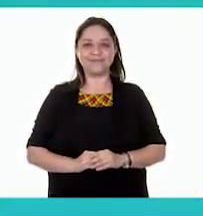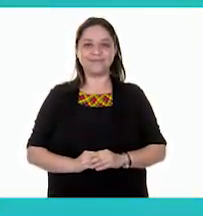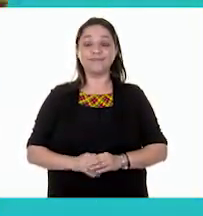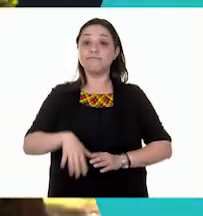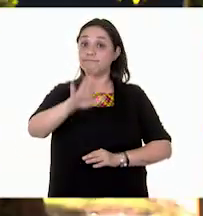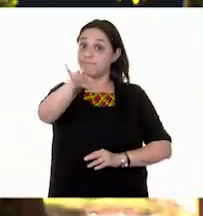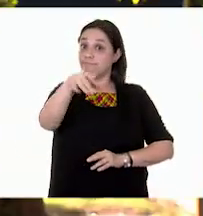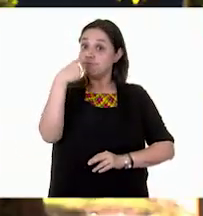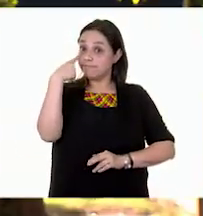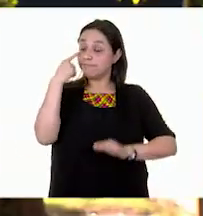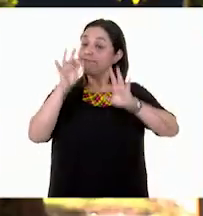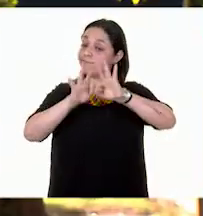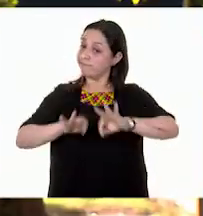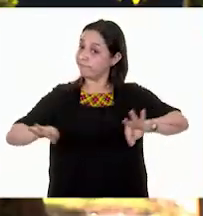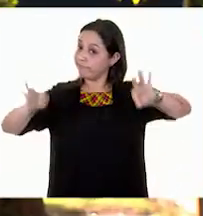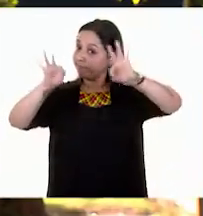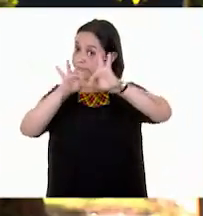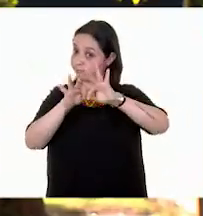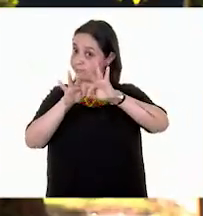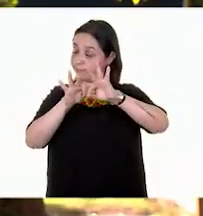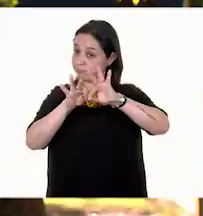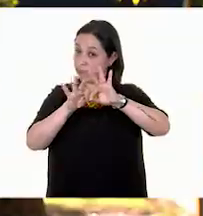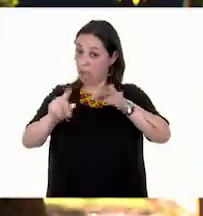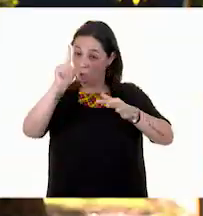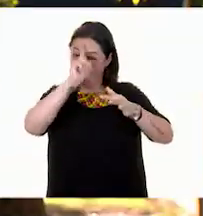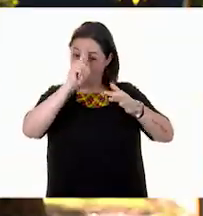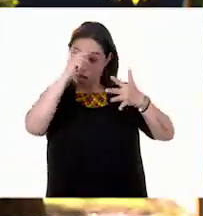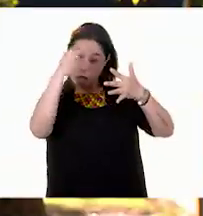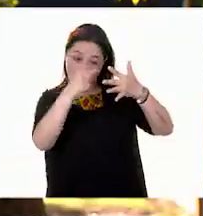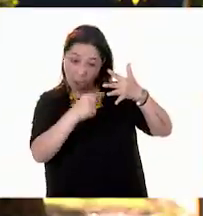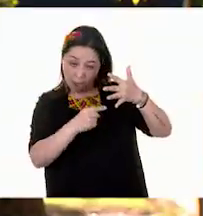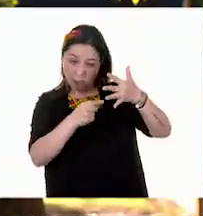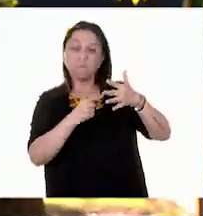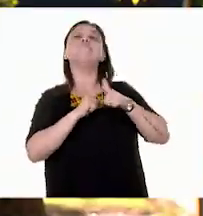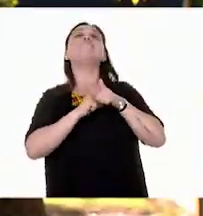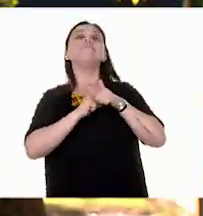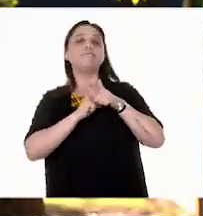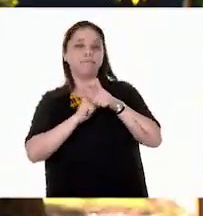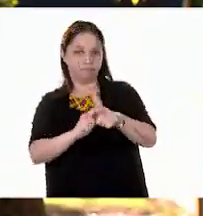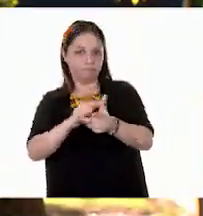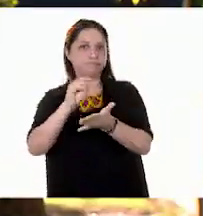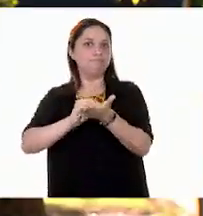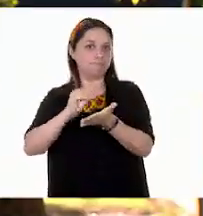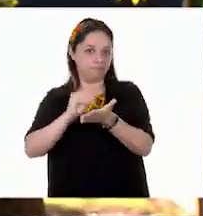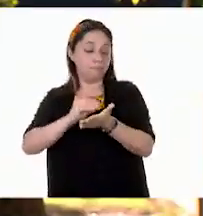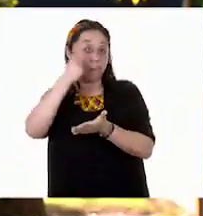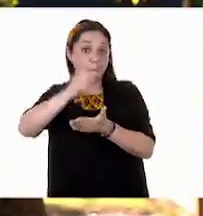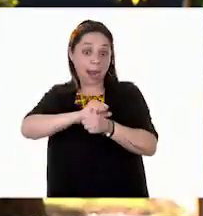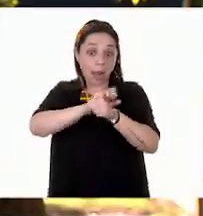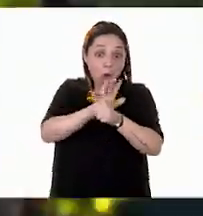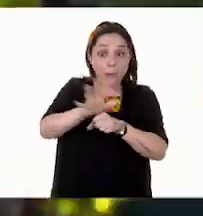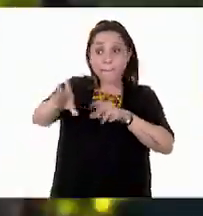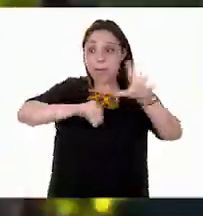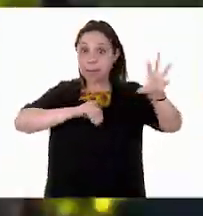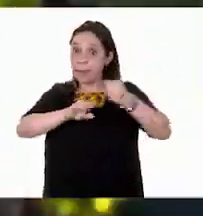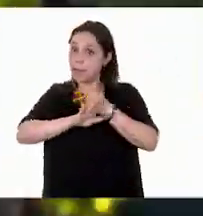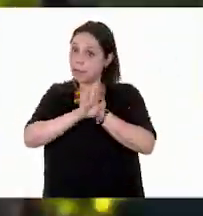Es muy importante continuar con las recomendaciones para evitar contagios de COVID.